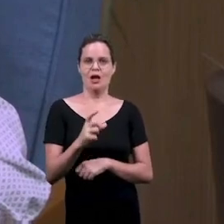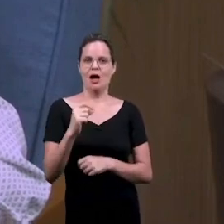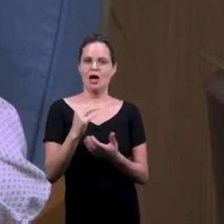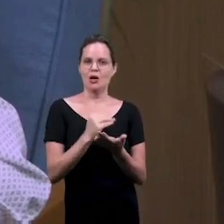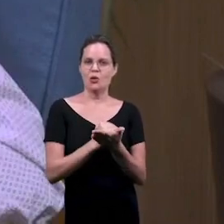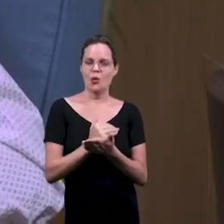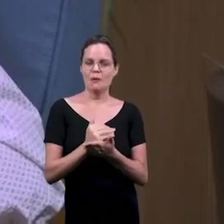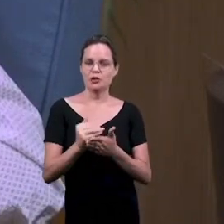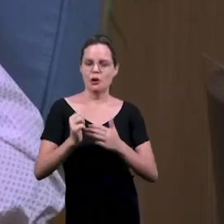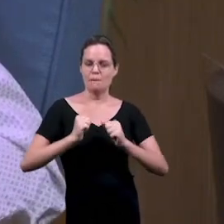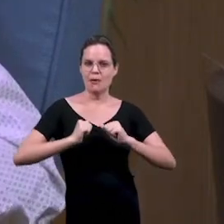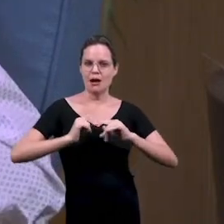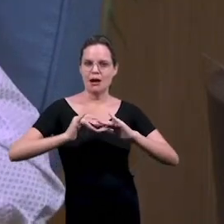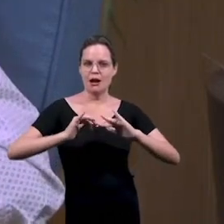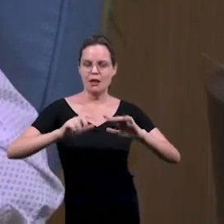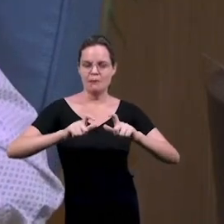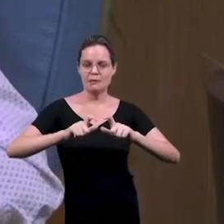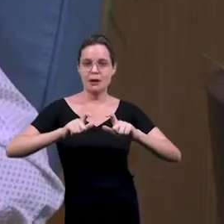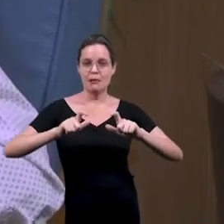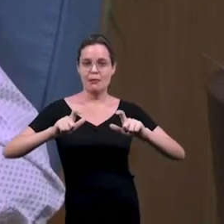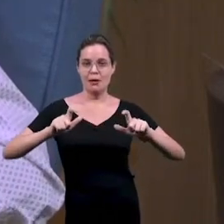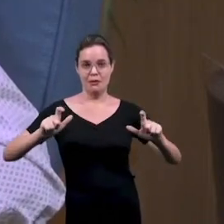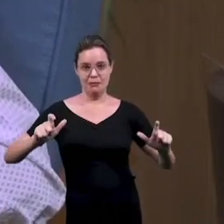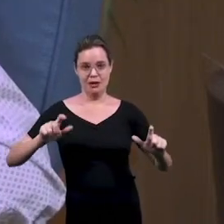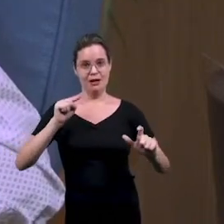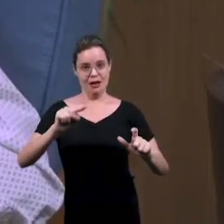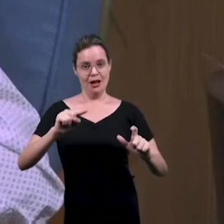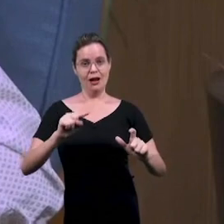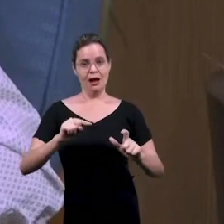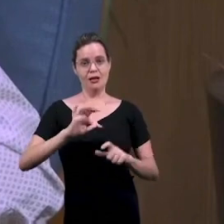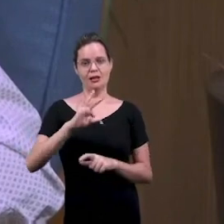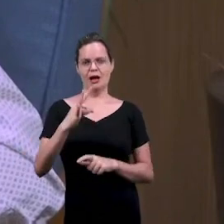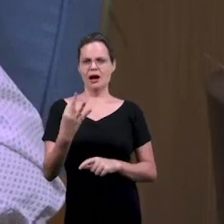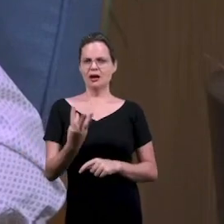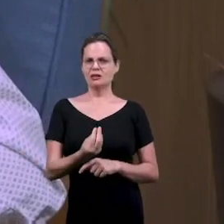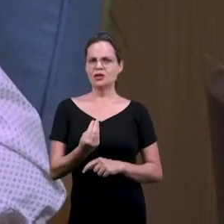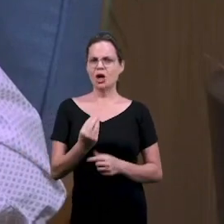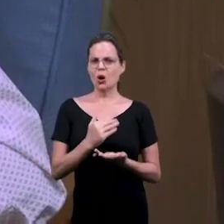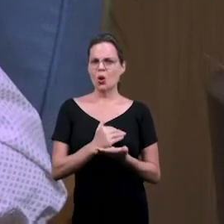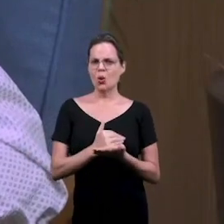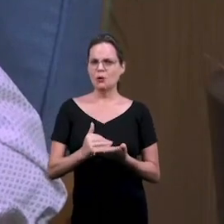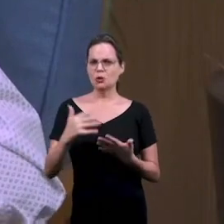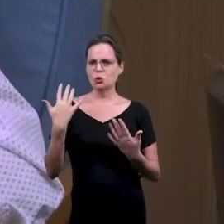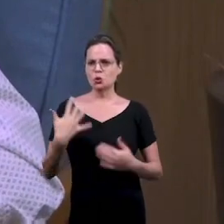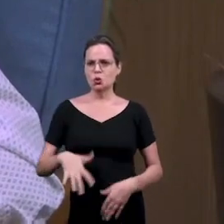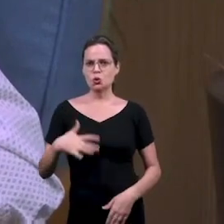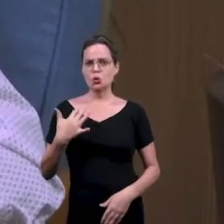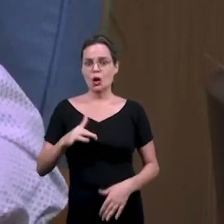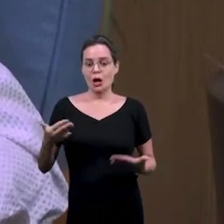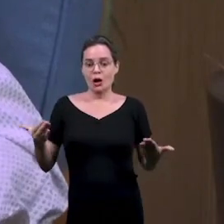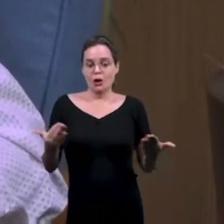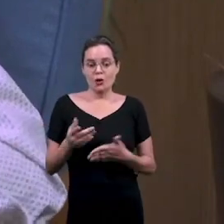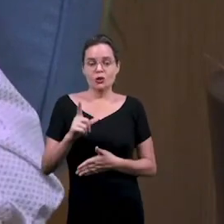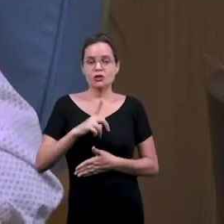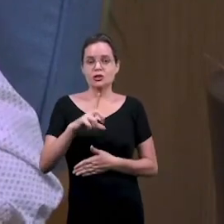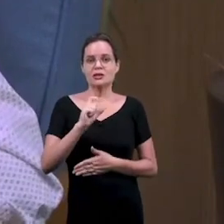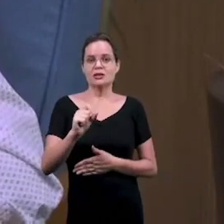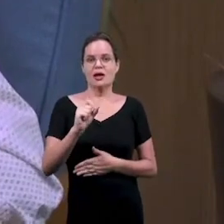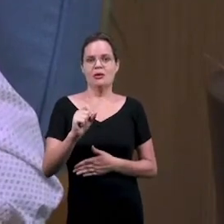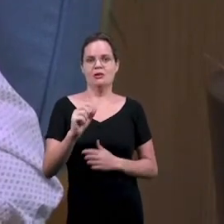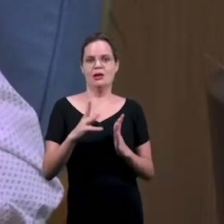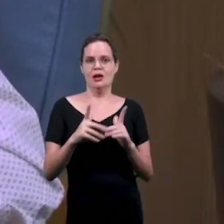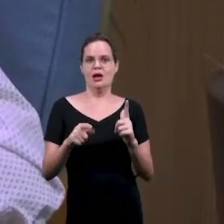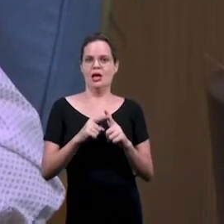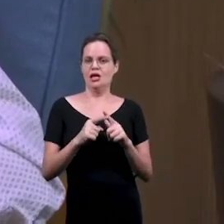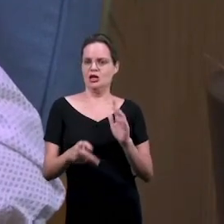África. Ya en aquella época, la situación de la Iglesia Cristiana Maranata en África fue de tal forma que